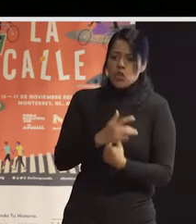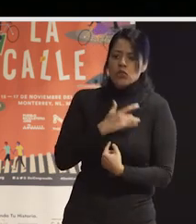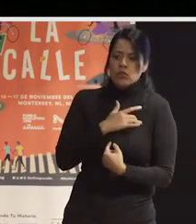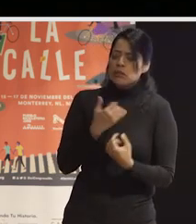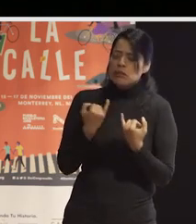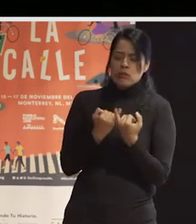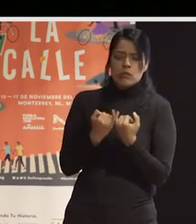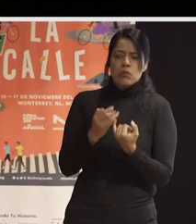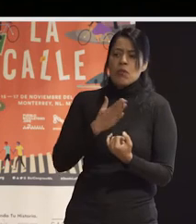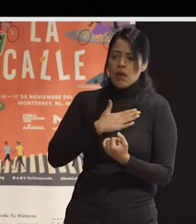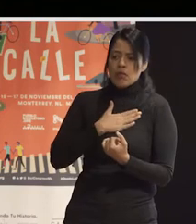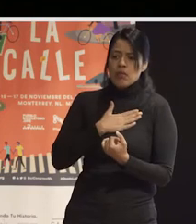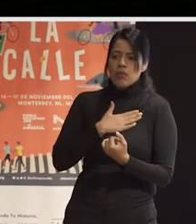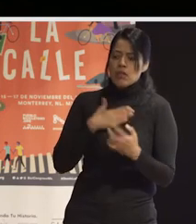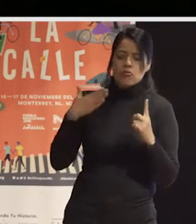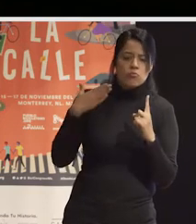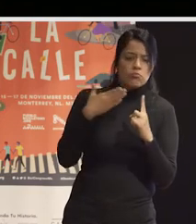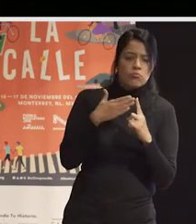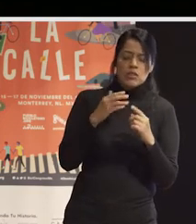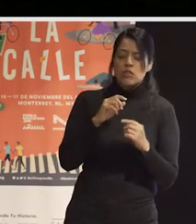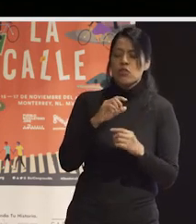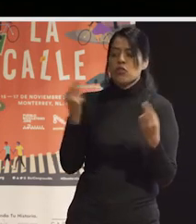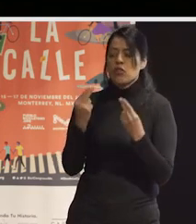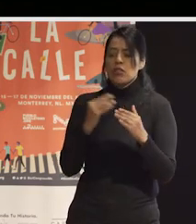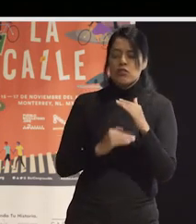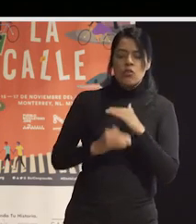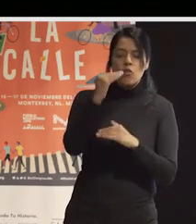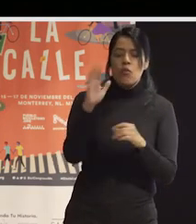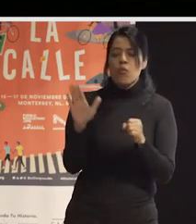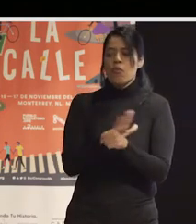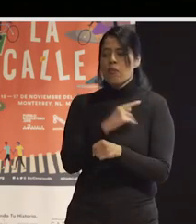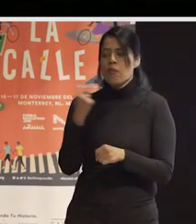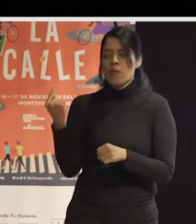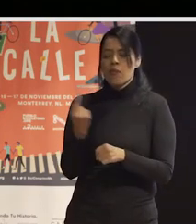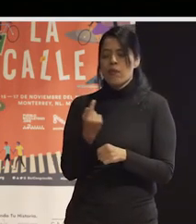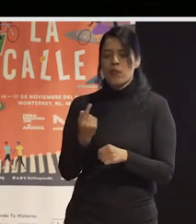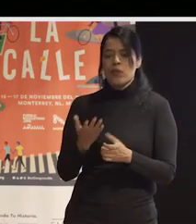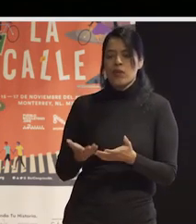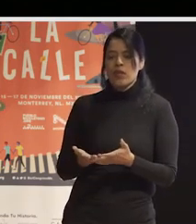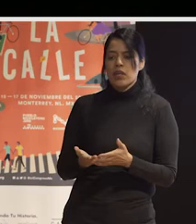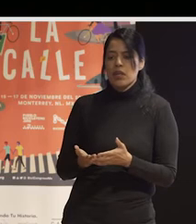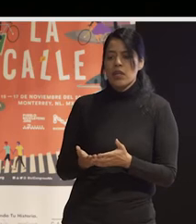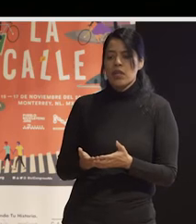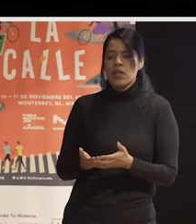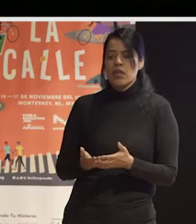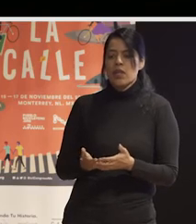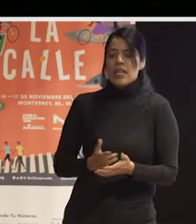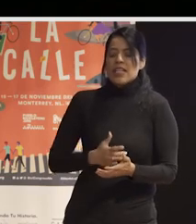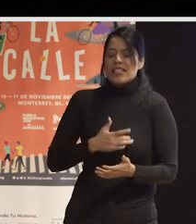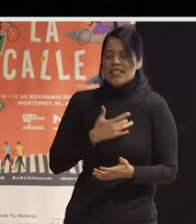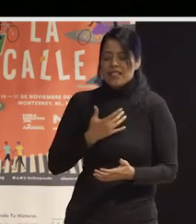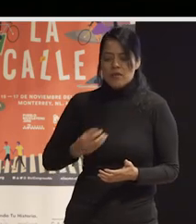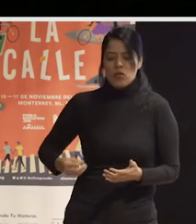es para mí eso es un reto que hay que superar porque por el sentido del sentimiento